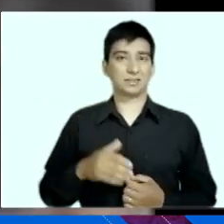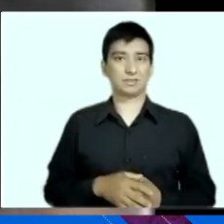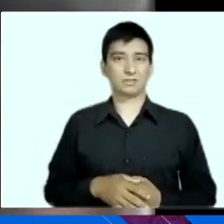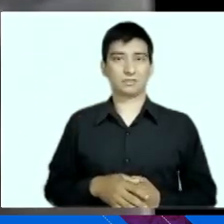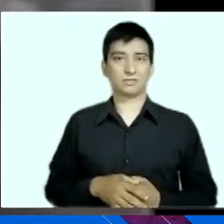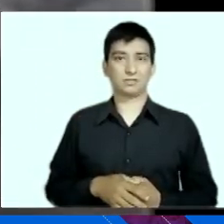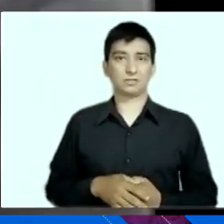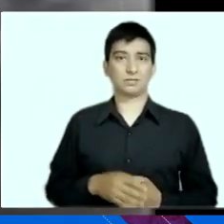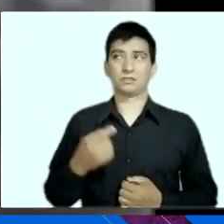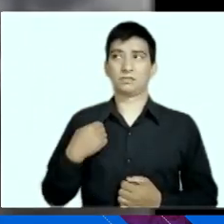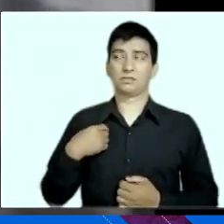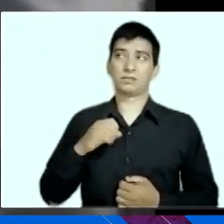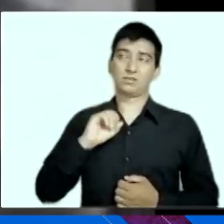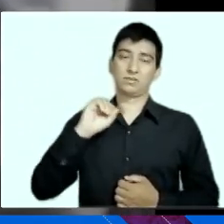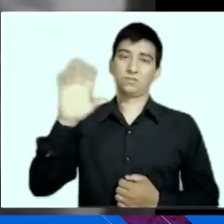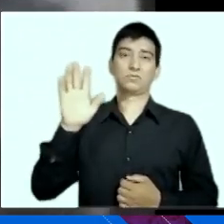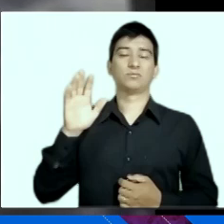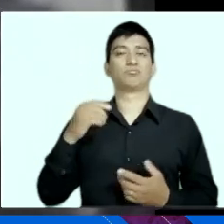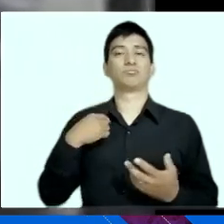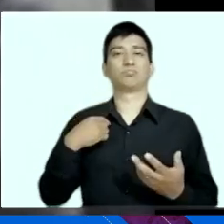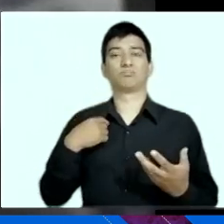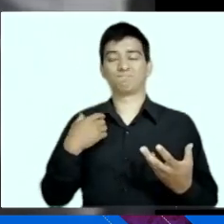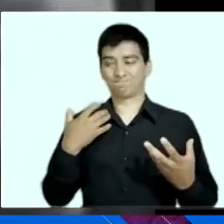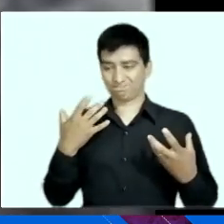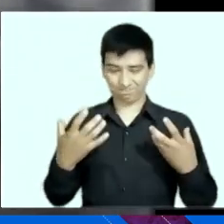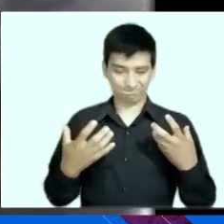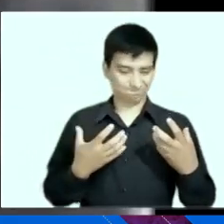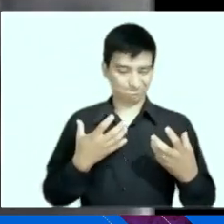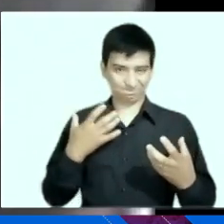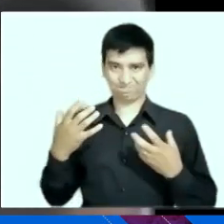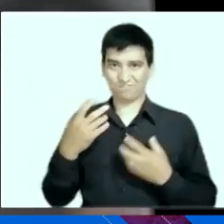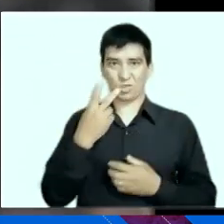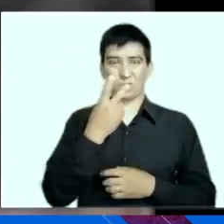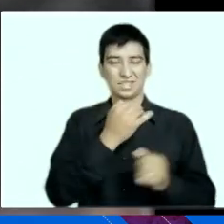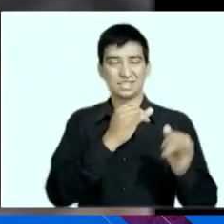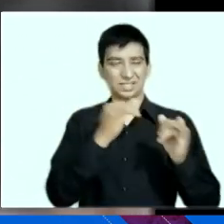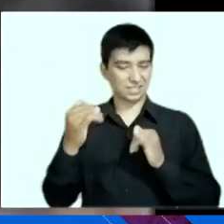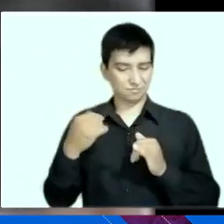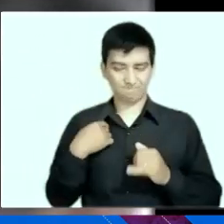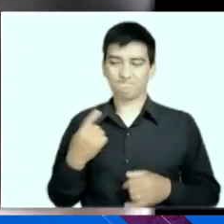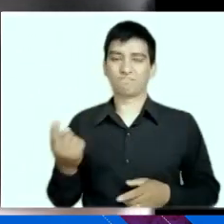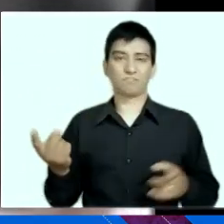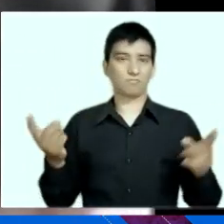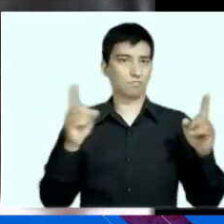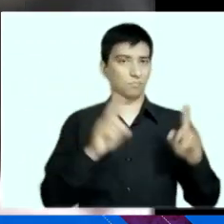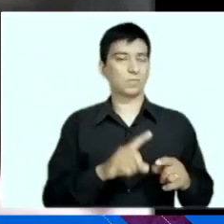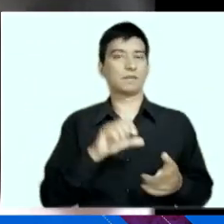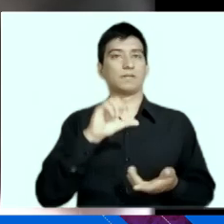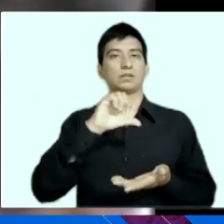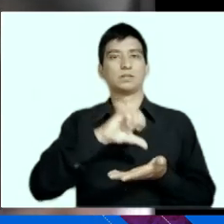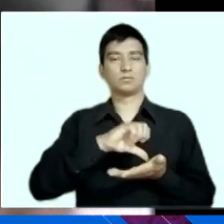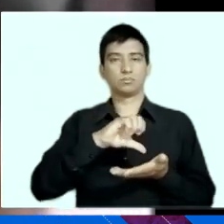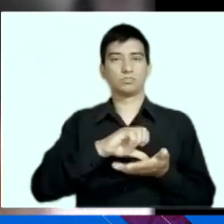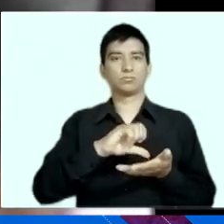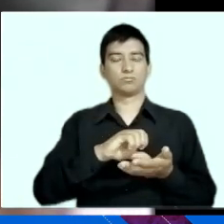2 o 3 días hasta que ya no pudiendo, porque se le estaba acorralando, vuelve y se entrega en la zona fronteriza con Paraguay y